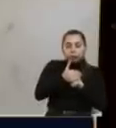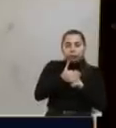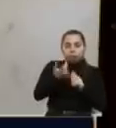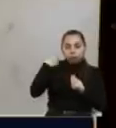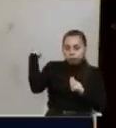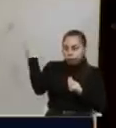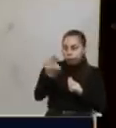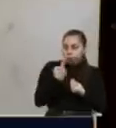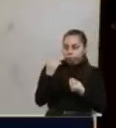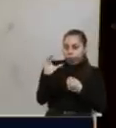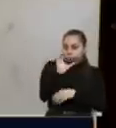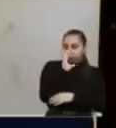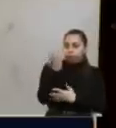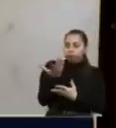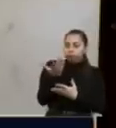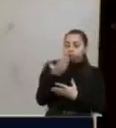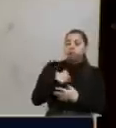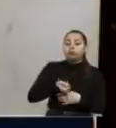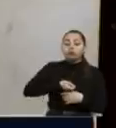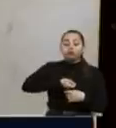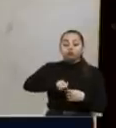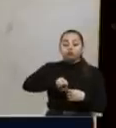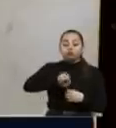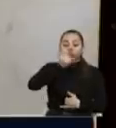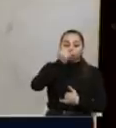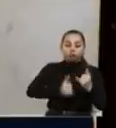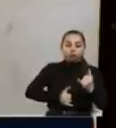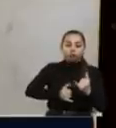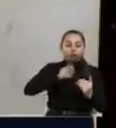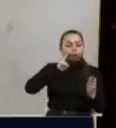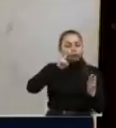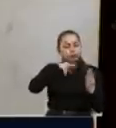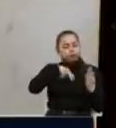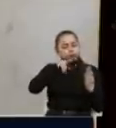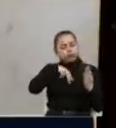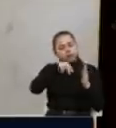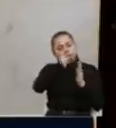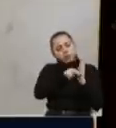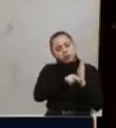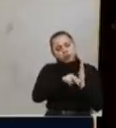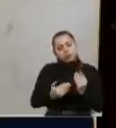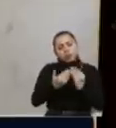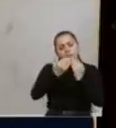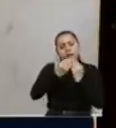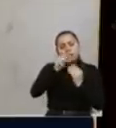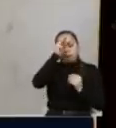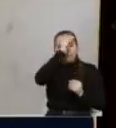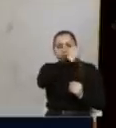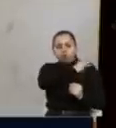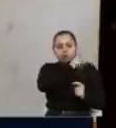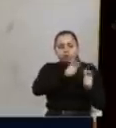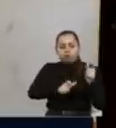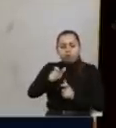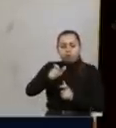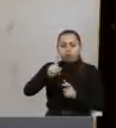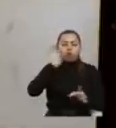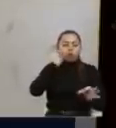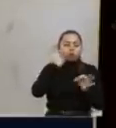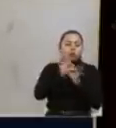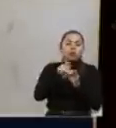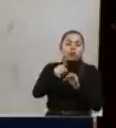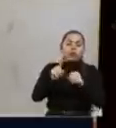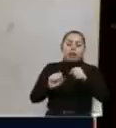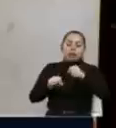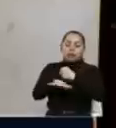Y muy pronto estoy terminando la revisión de la política de bienestar para la fuerza pública, con énfasis en las